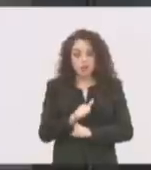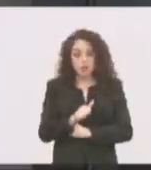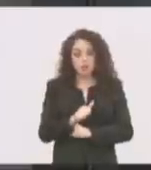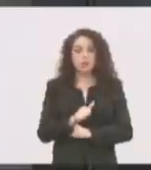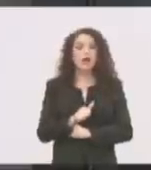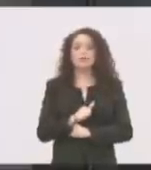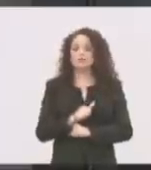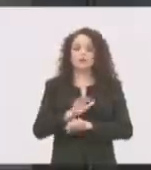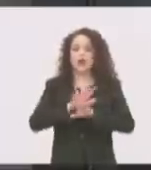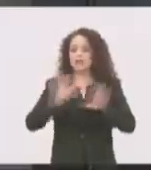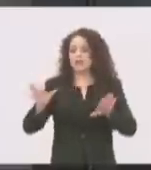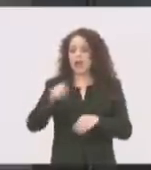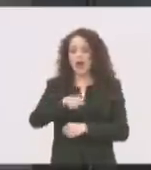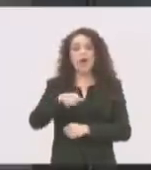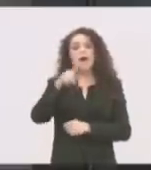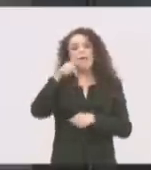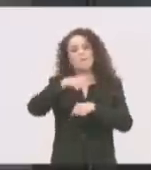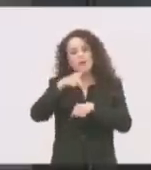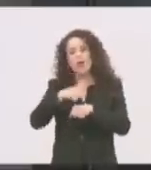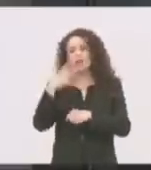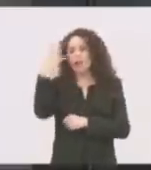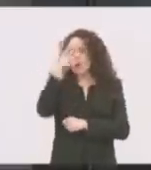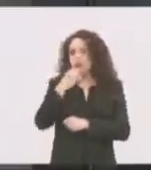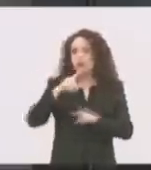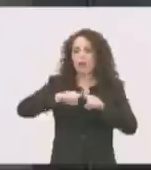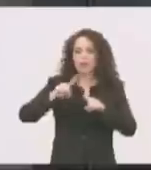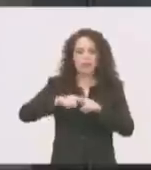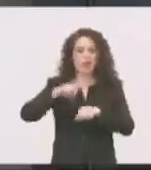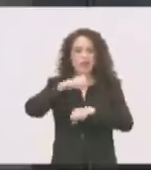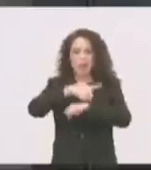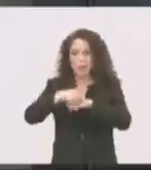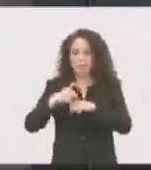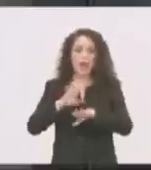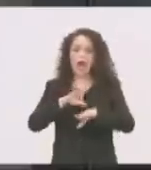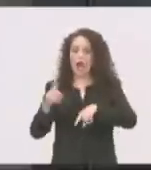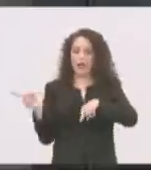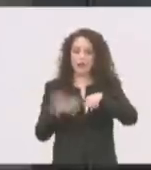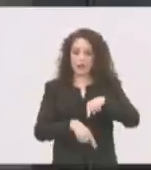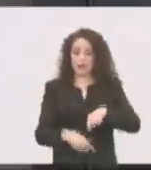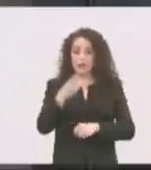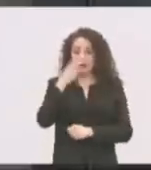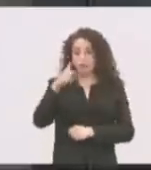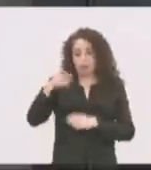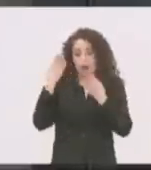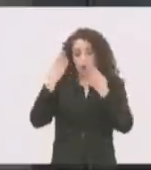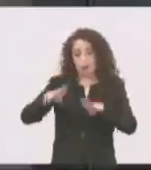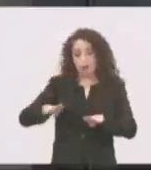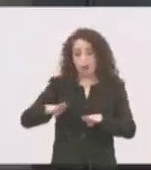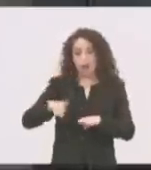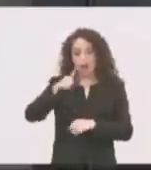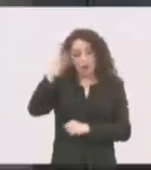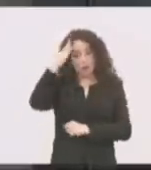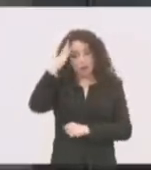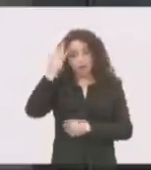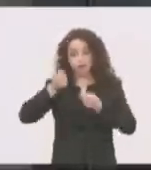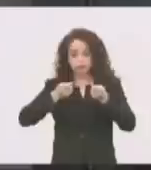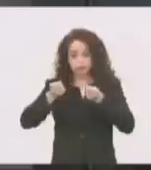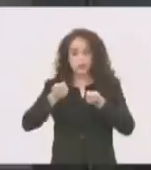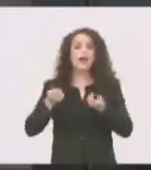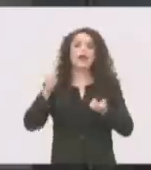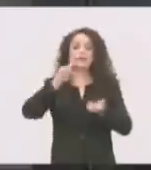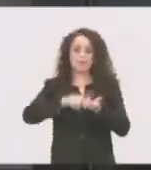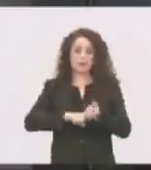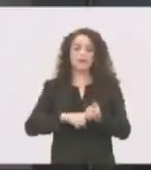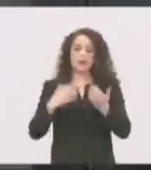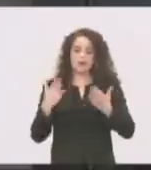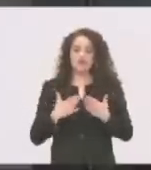completo de los metales preciosos. En estas circunstancias, corresponde al Banco Central generar confianza de que las